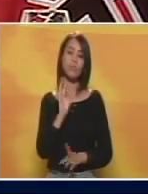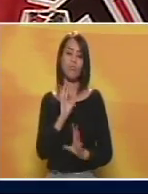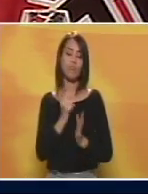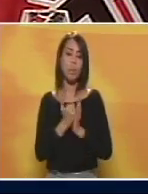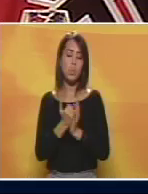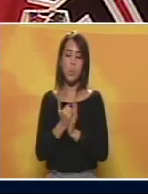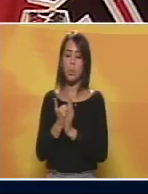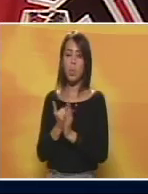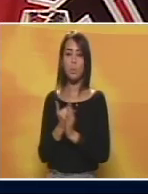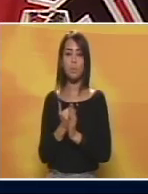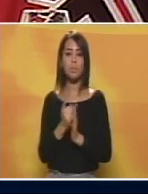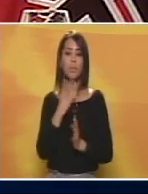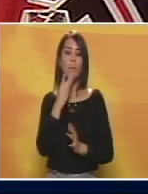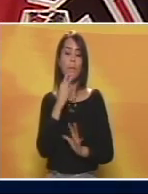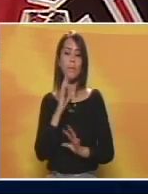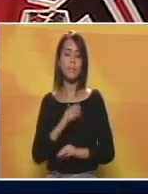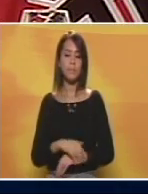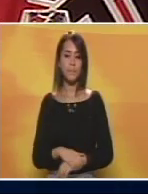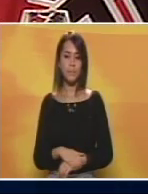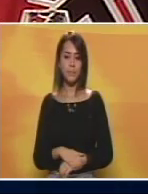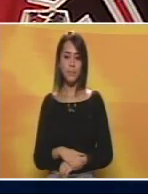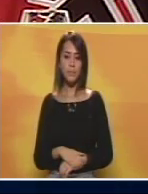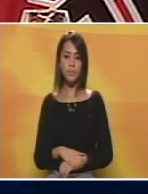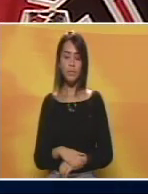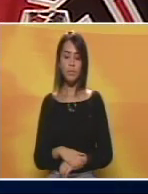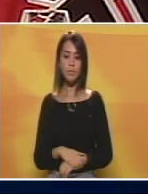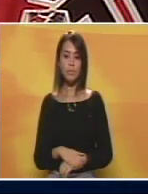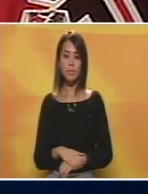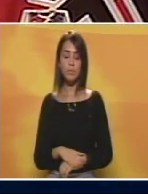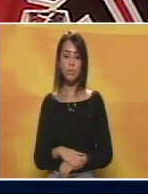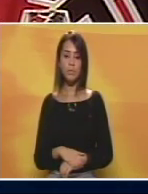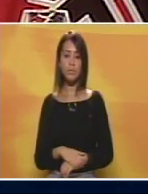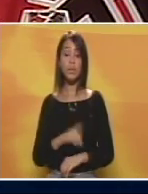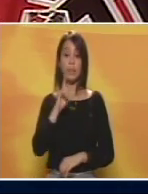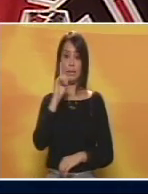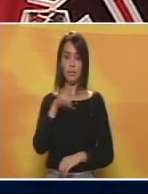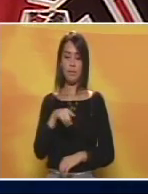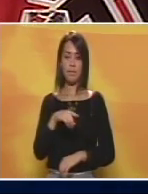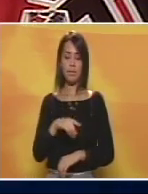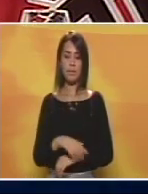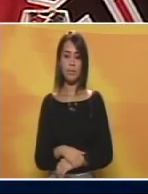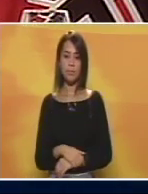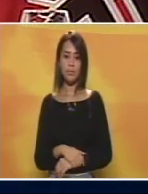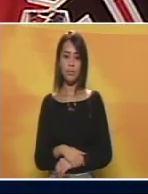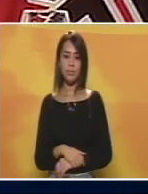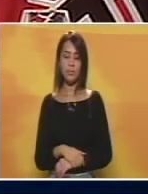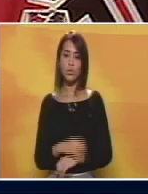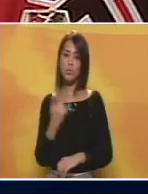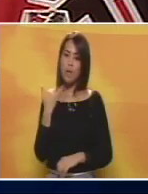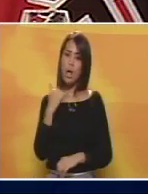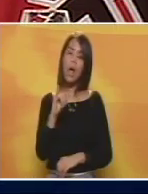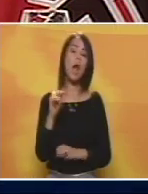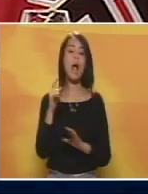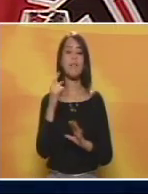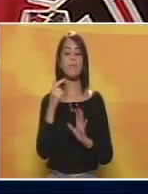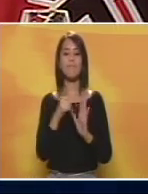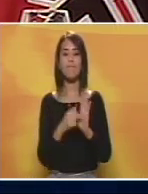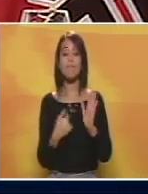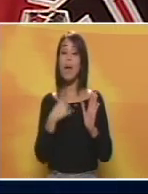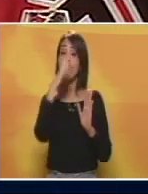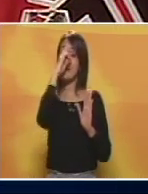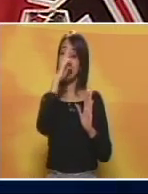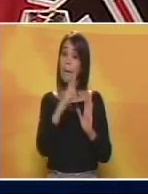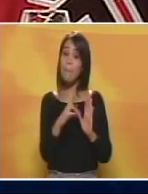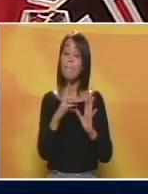para las personas con alguna discapacidad. Asimismo, también donde se establece que se debe tener el respeto